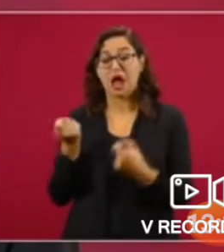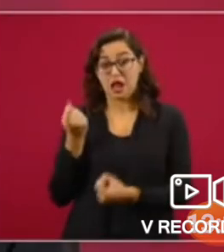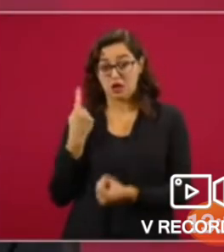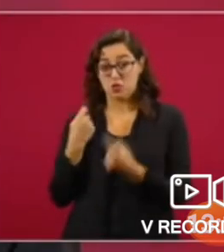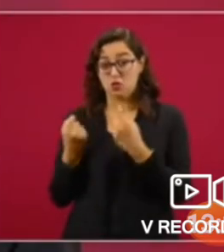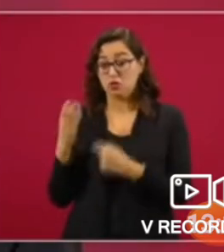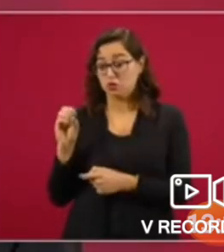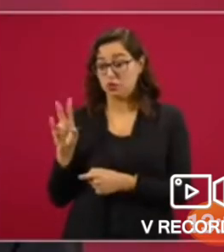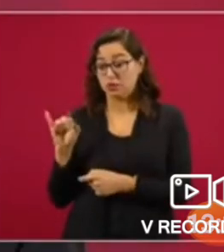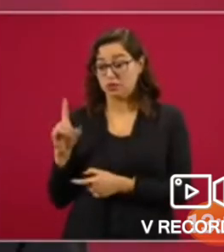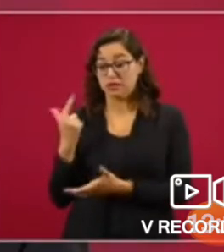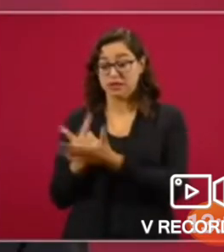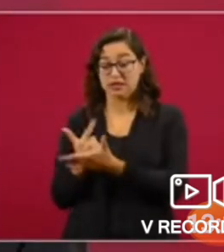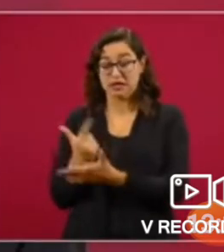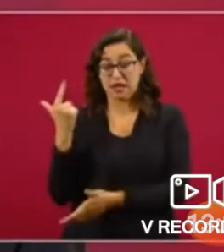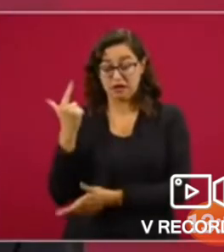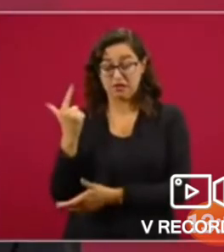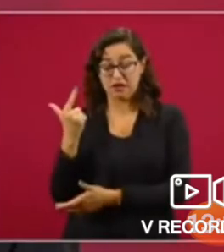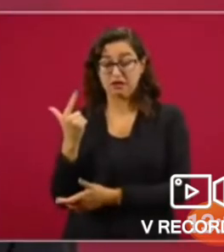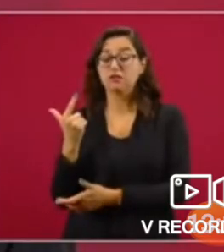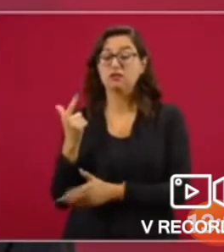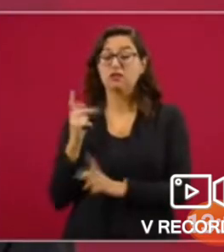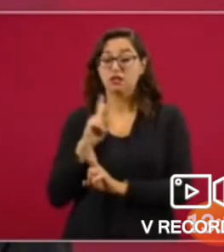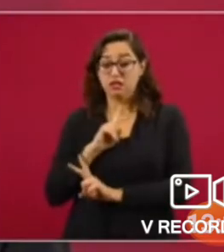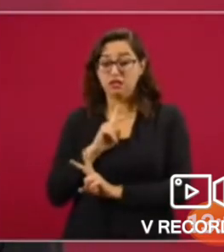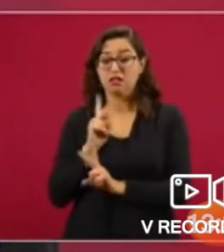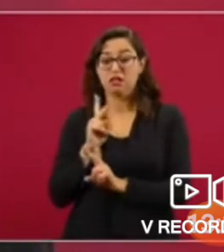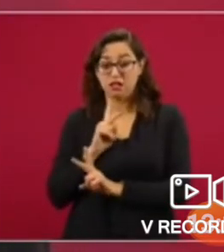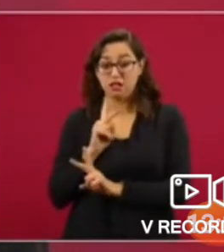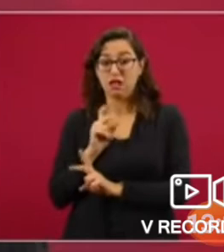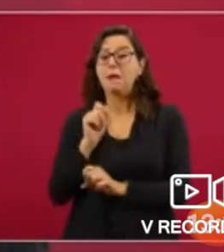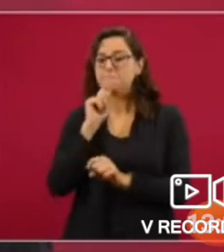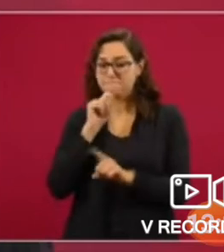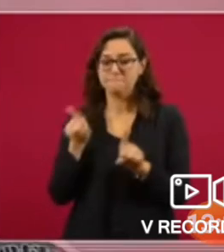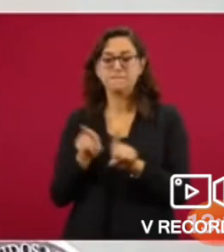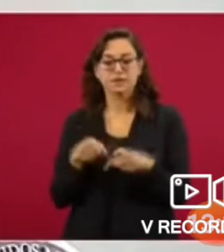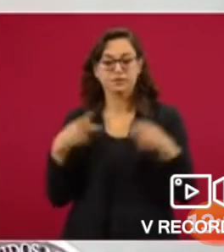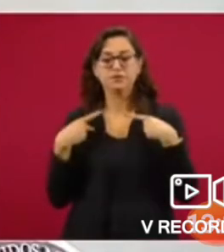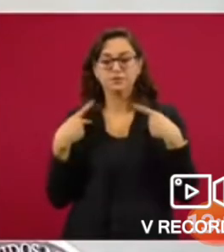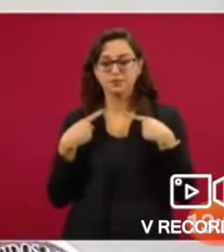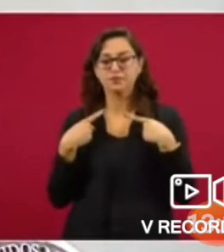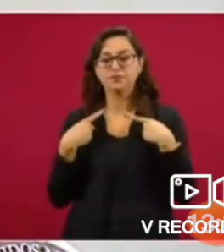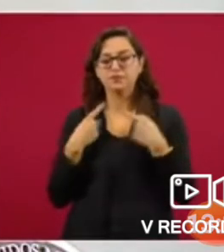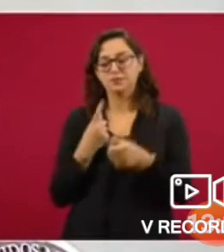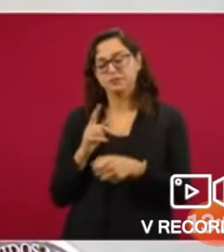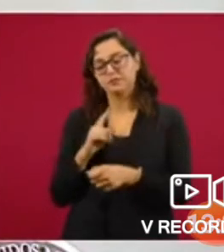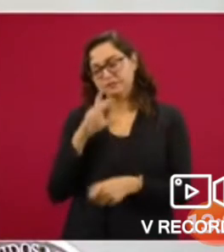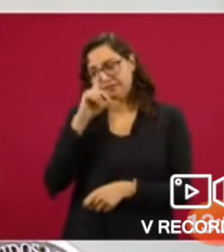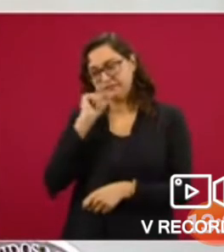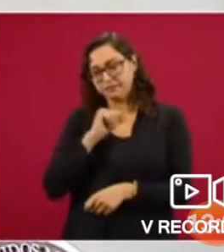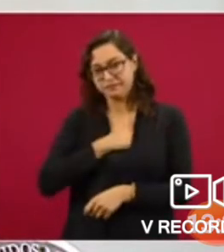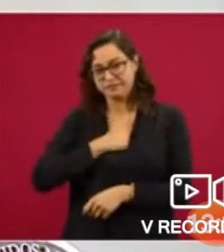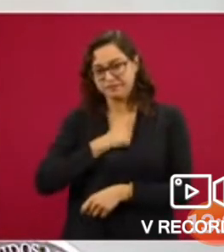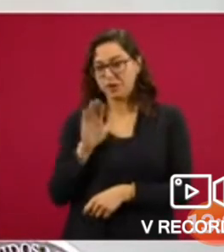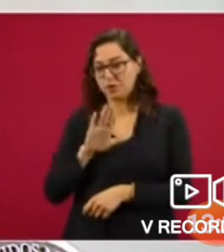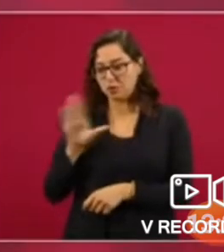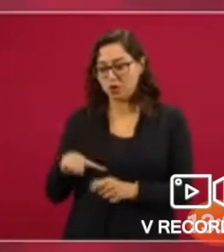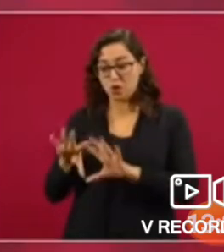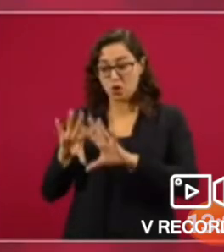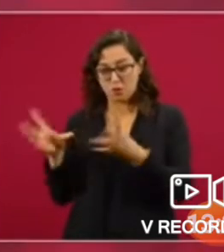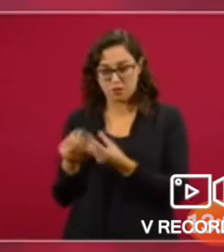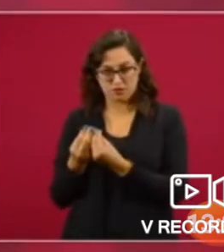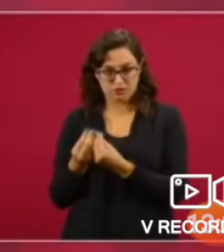con hospitalización, y las personas que lamentablemente han perdido la vida. Ahora, se clasifican,